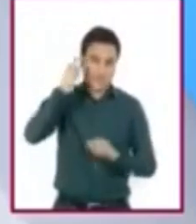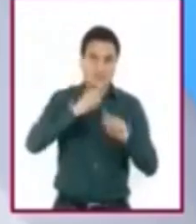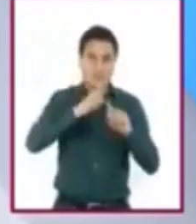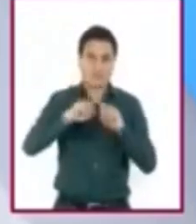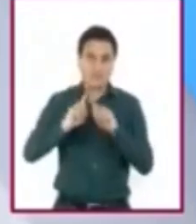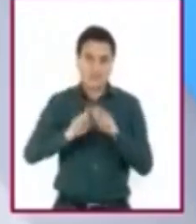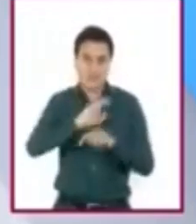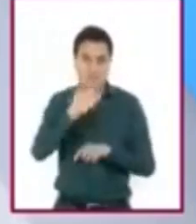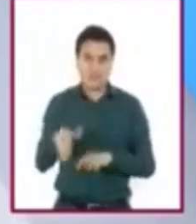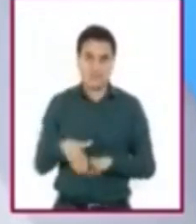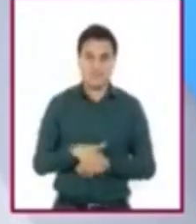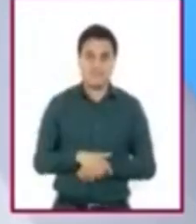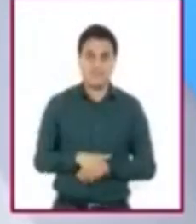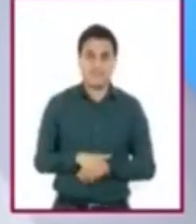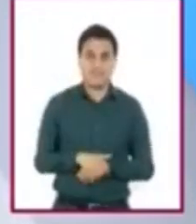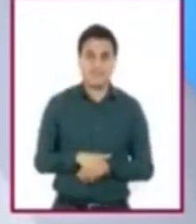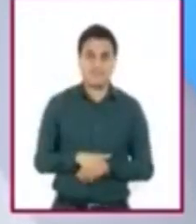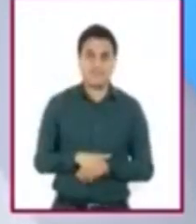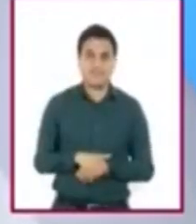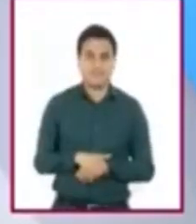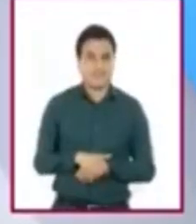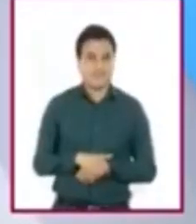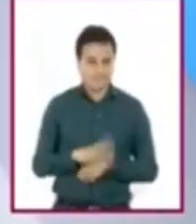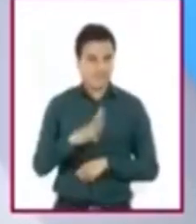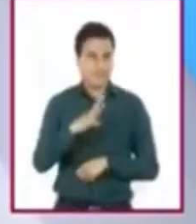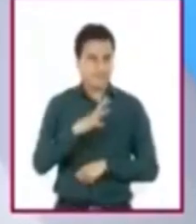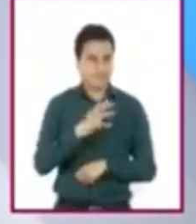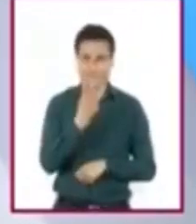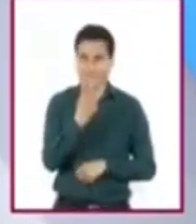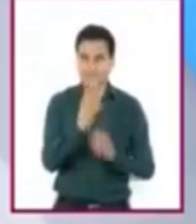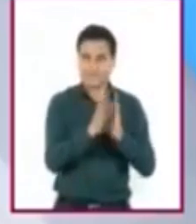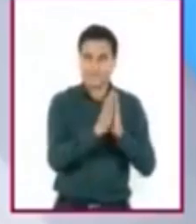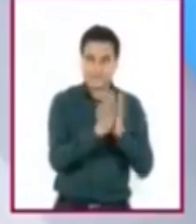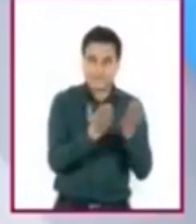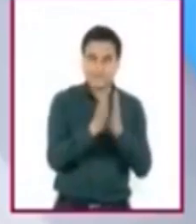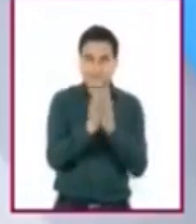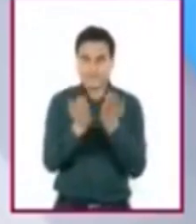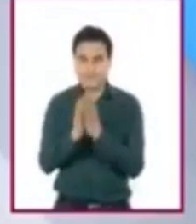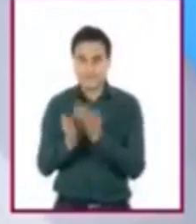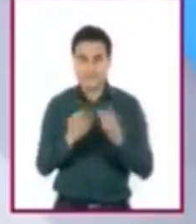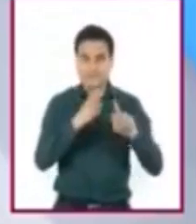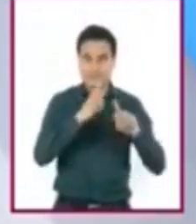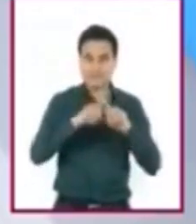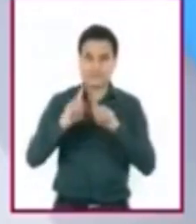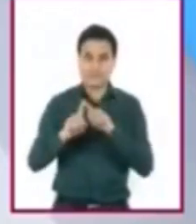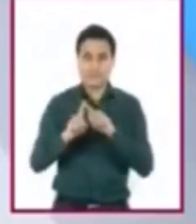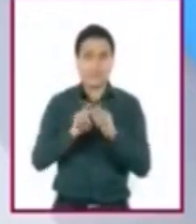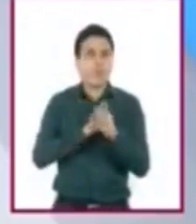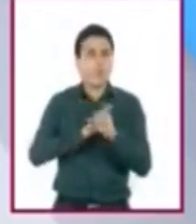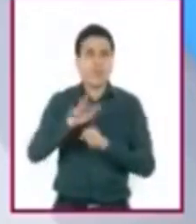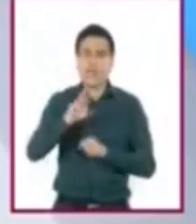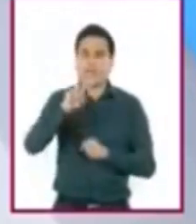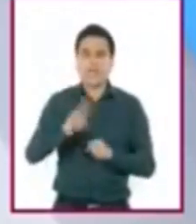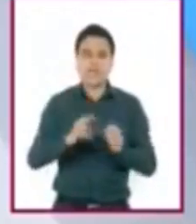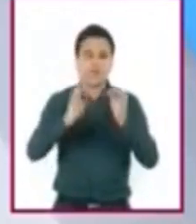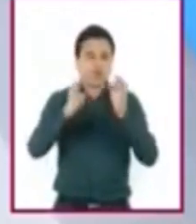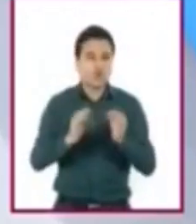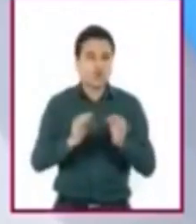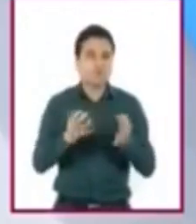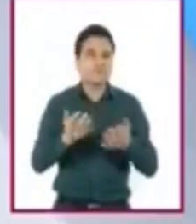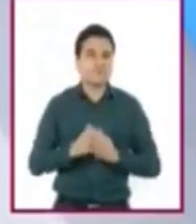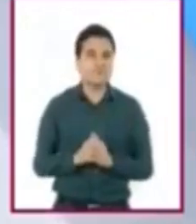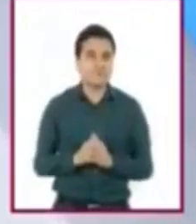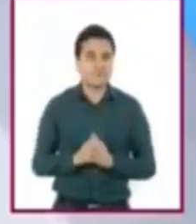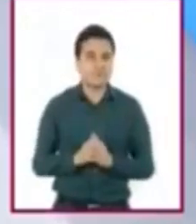él. Tenemos entonces 3 versiones. ¿Cuál consideran que sea la más certera? ¿Creen que alguna vez sepamos